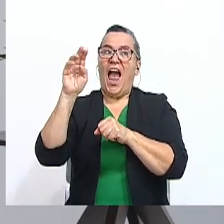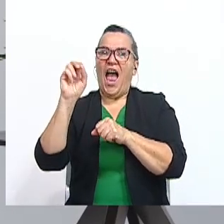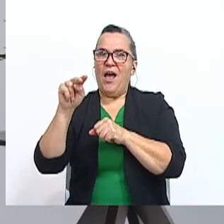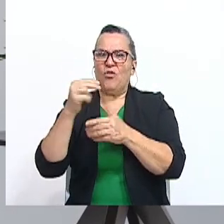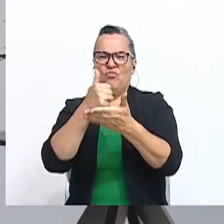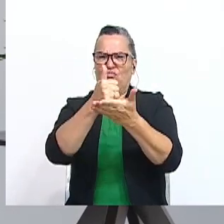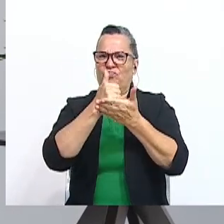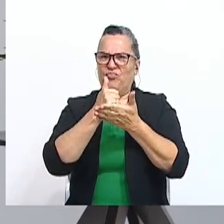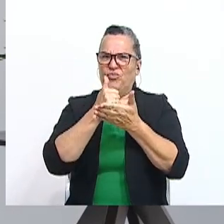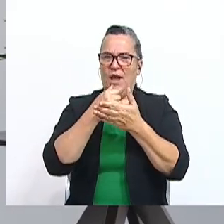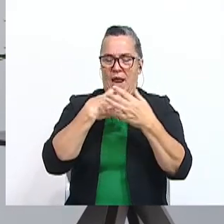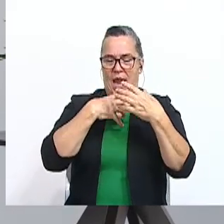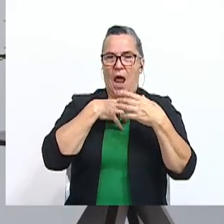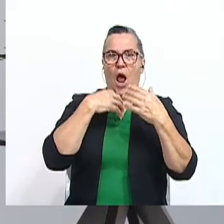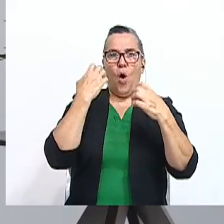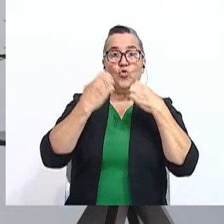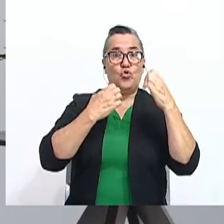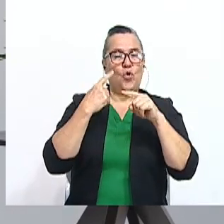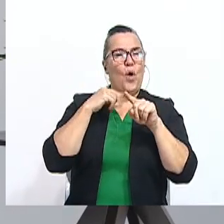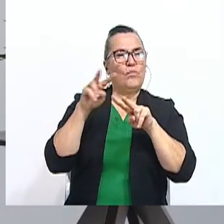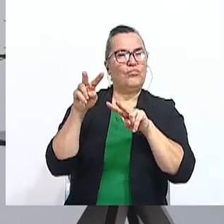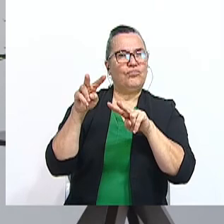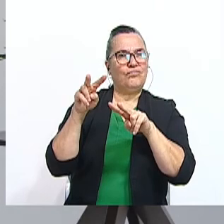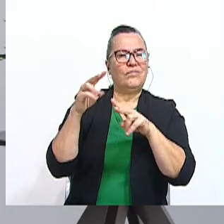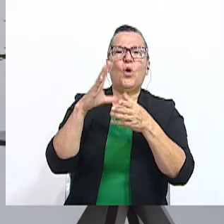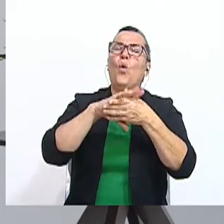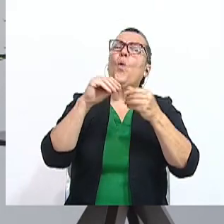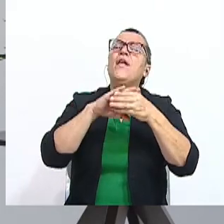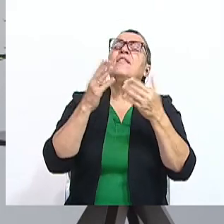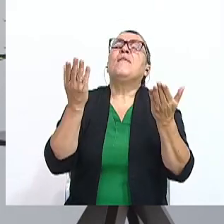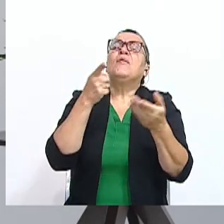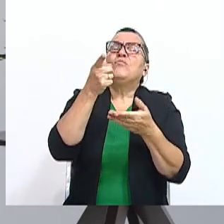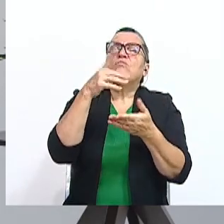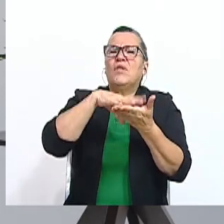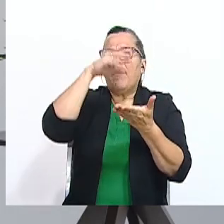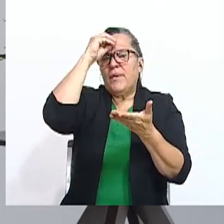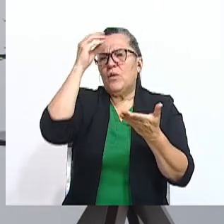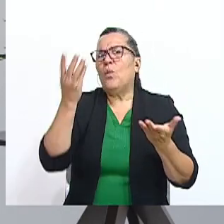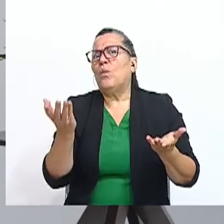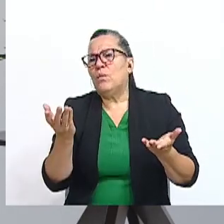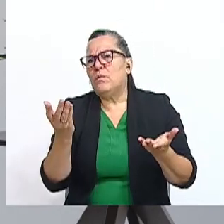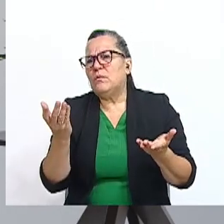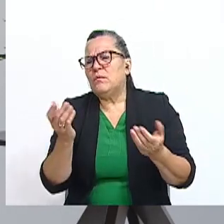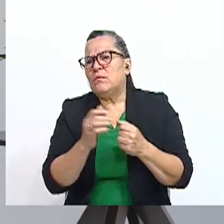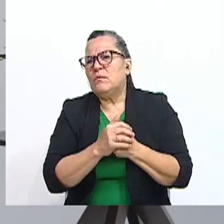es la autoevaluación. Entonces, Sharon, cuéntame, ¿qué aprendió?